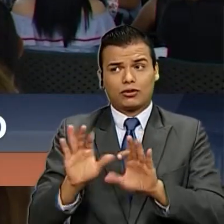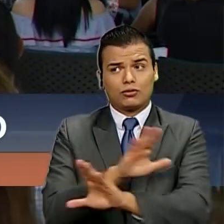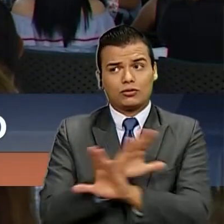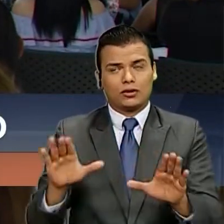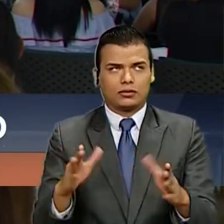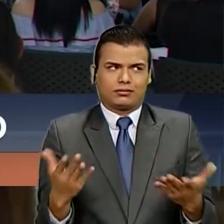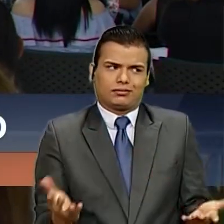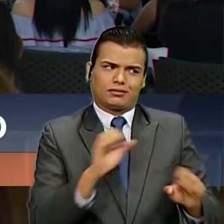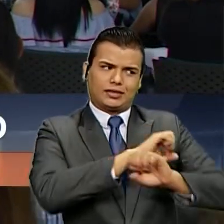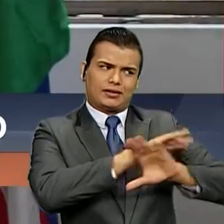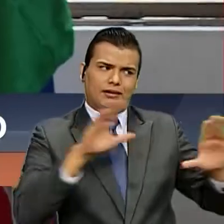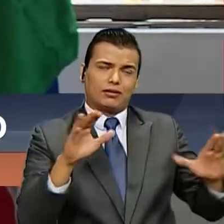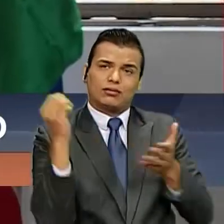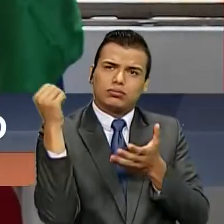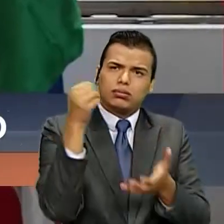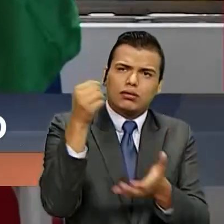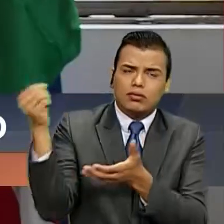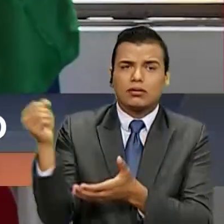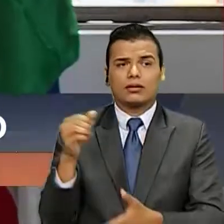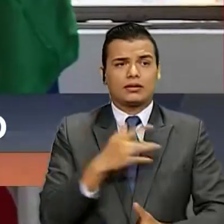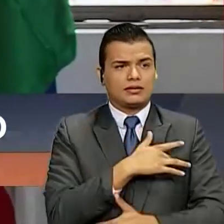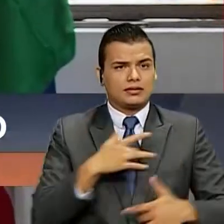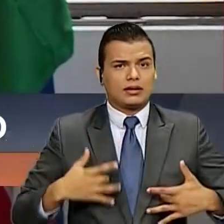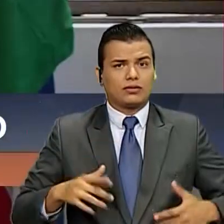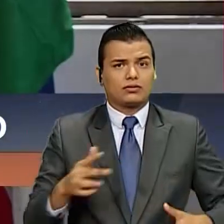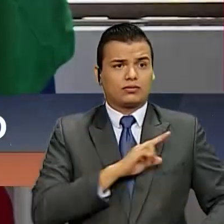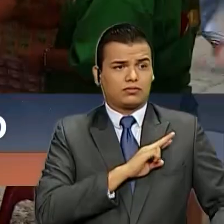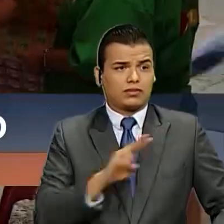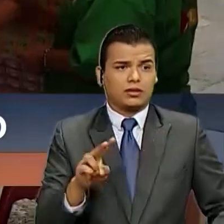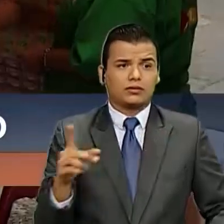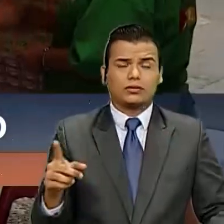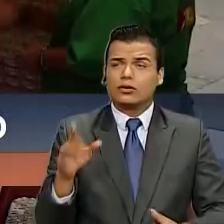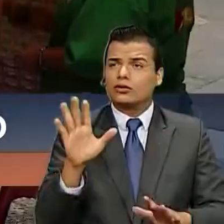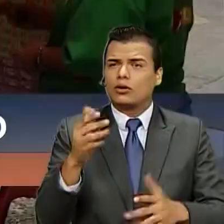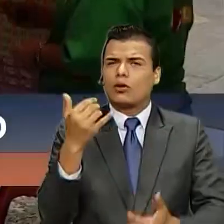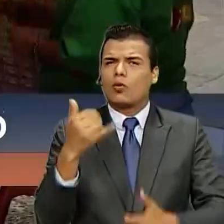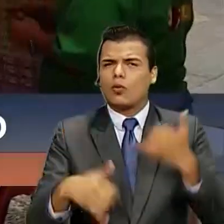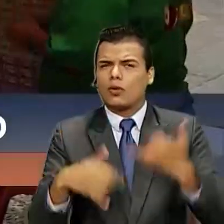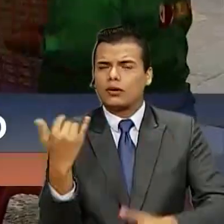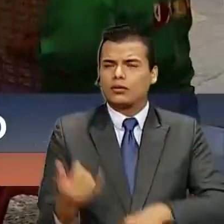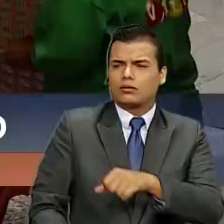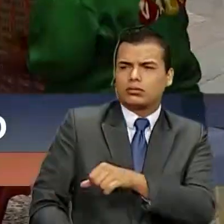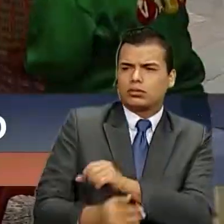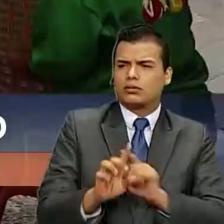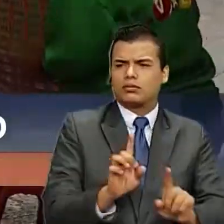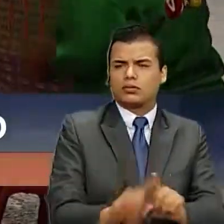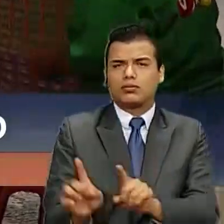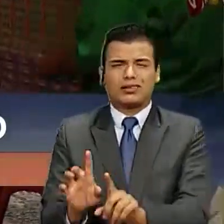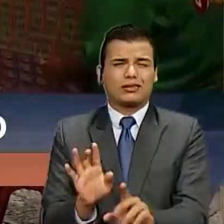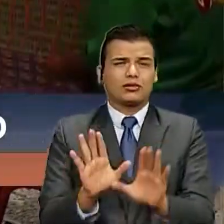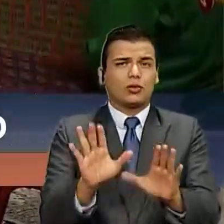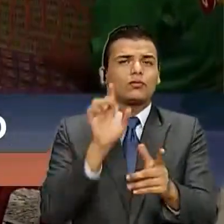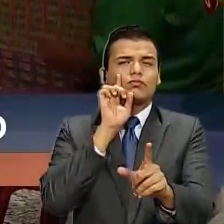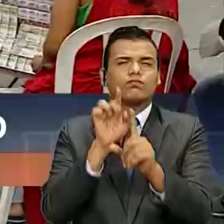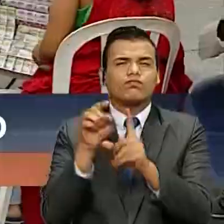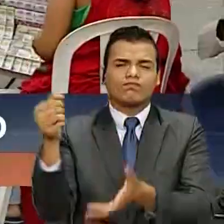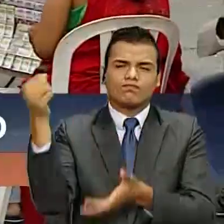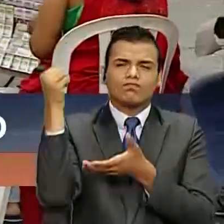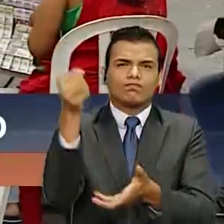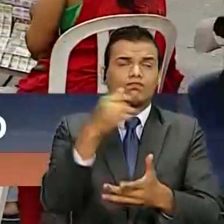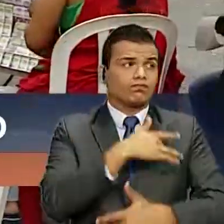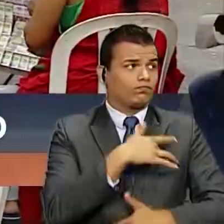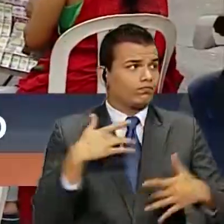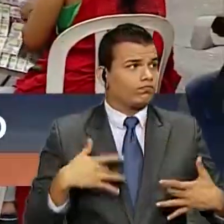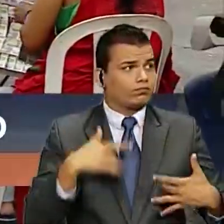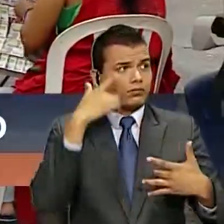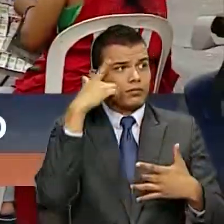para la salud del departamento. O sea, cuando compras Lotería del Valle, cuando juegas chance, está generando recursos para la salud del departamento. Precisamente para evitar que se fuguen los